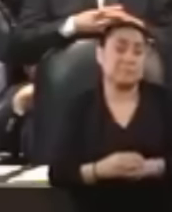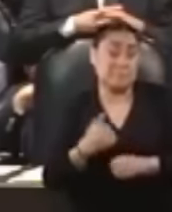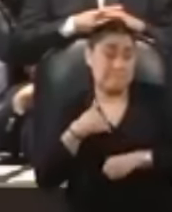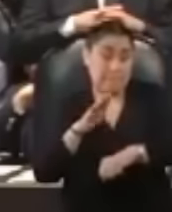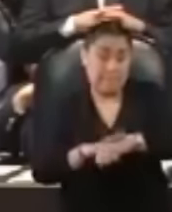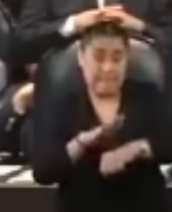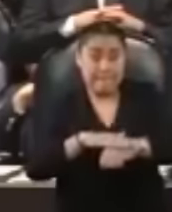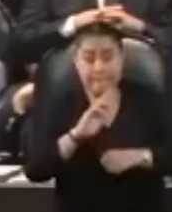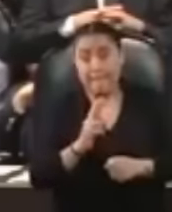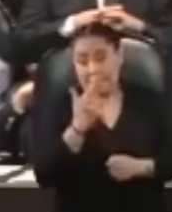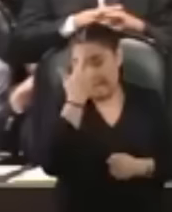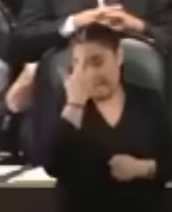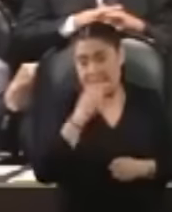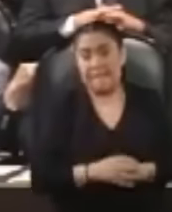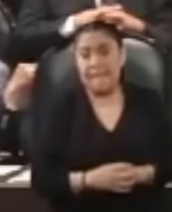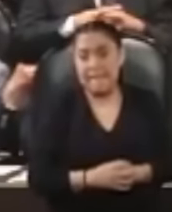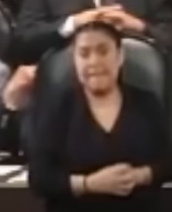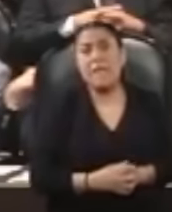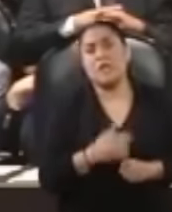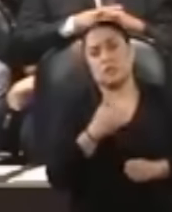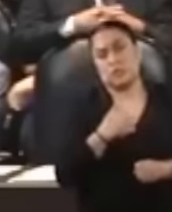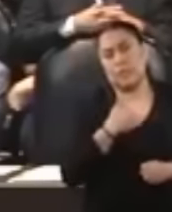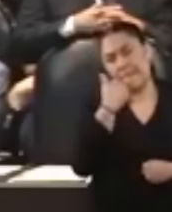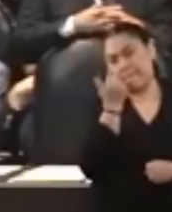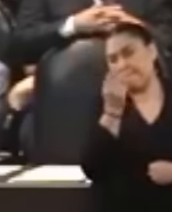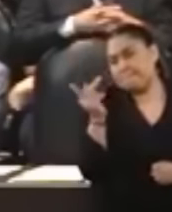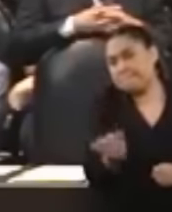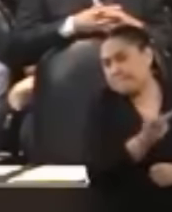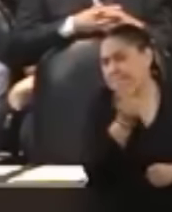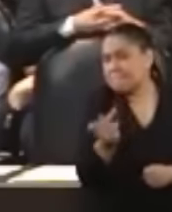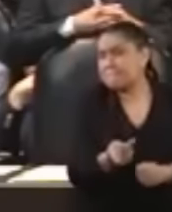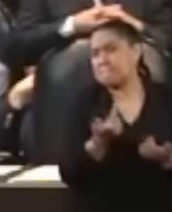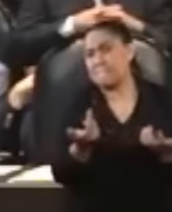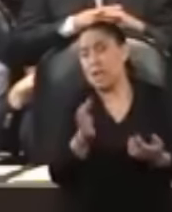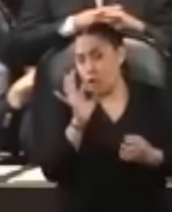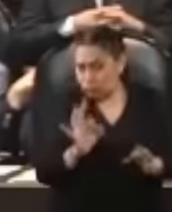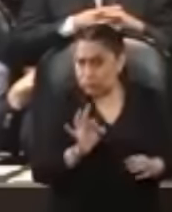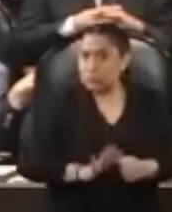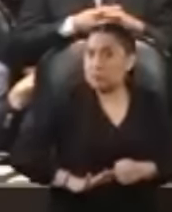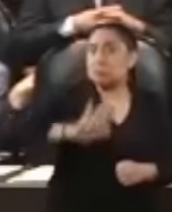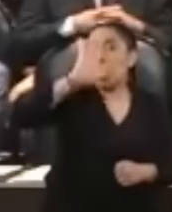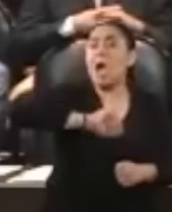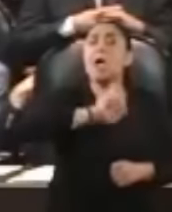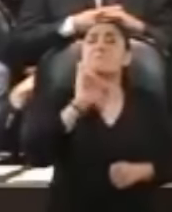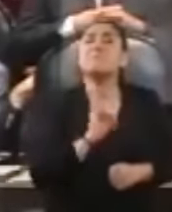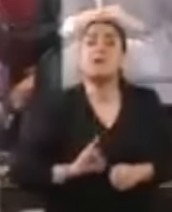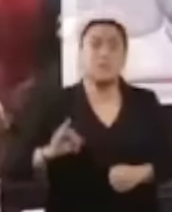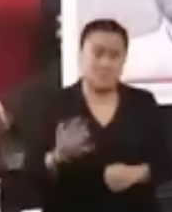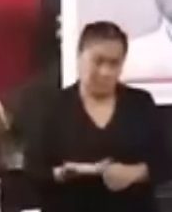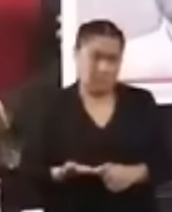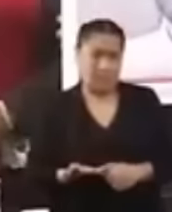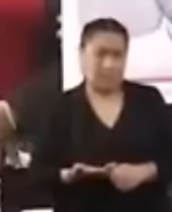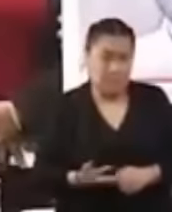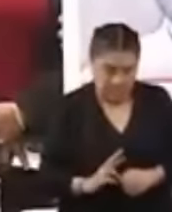recordar que les pregunto, ¿por qué nunca levantaron la voz cuando FECAL envió